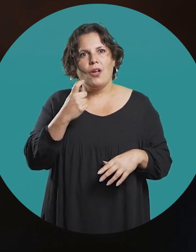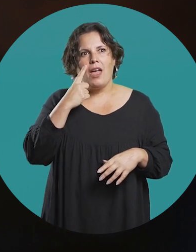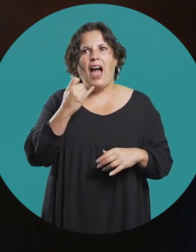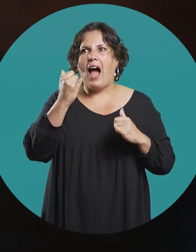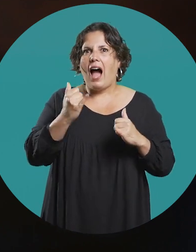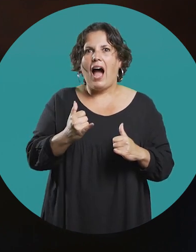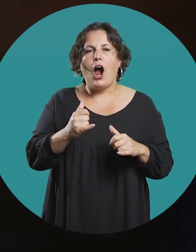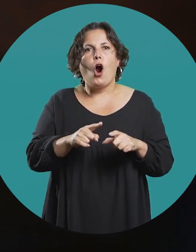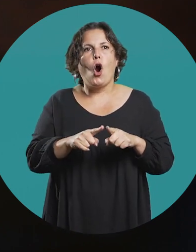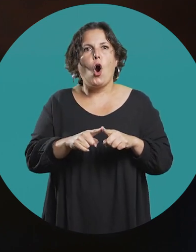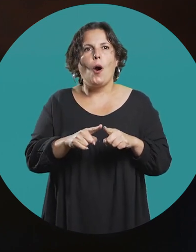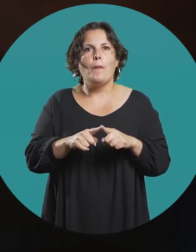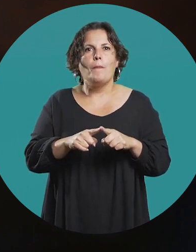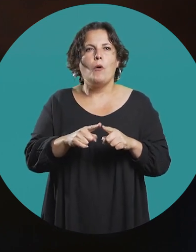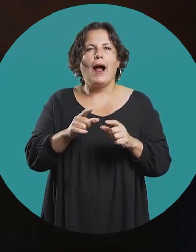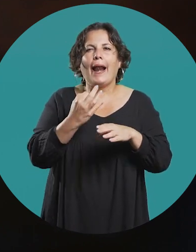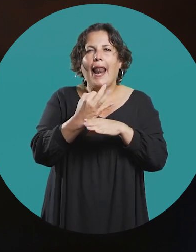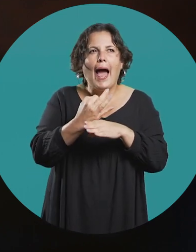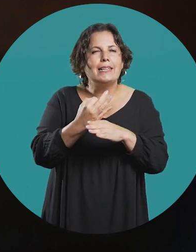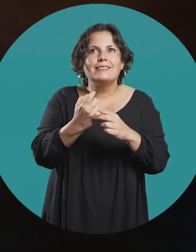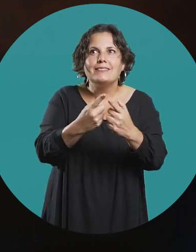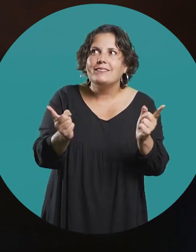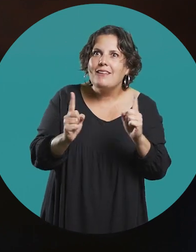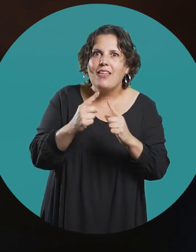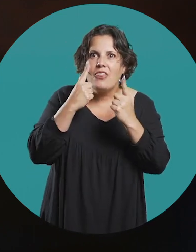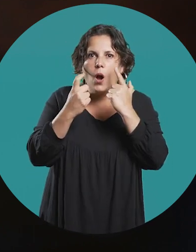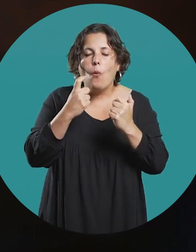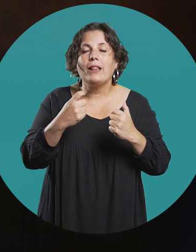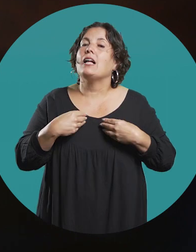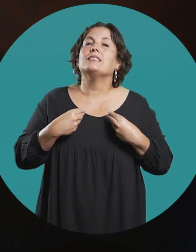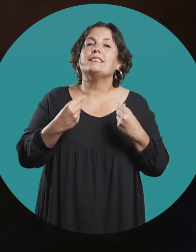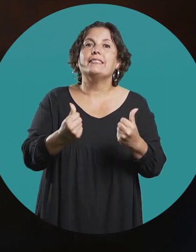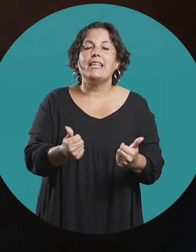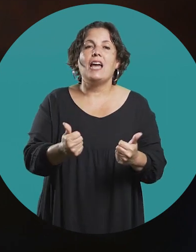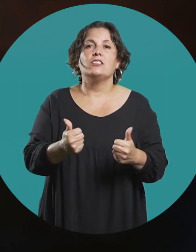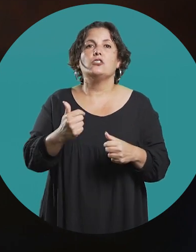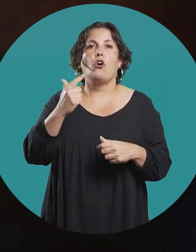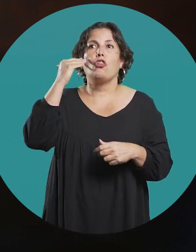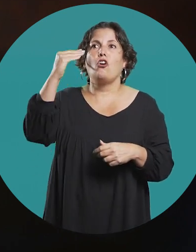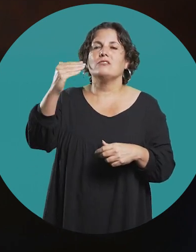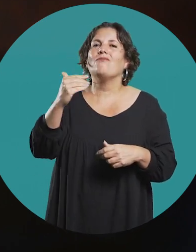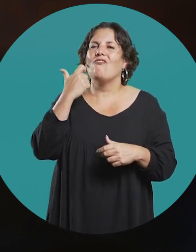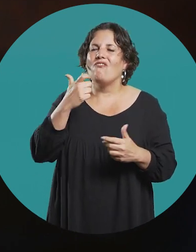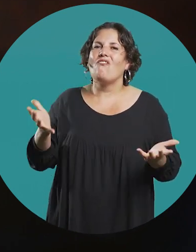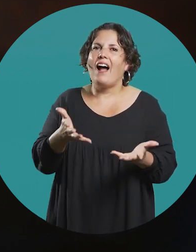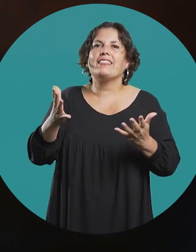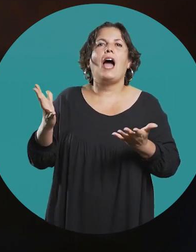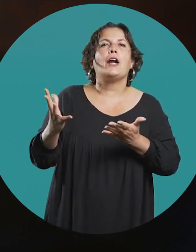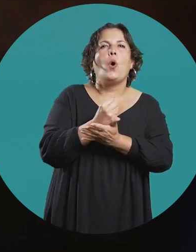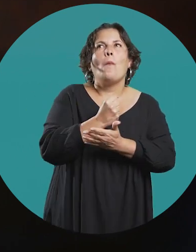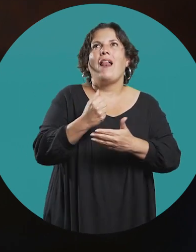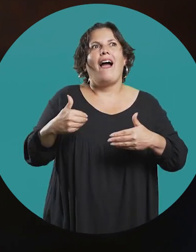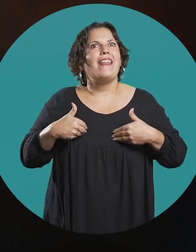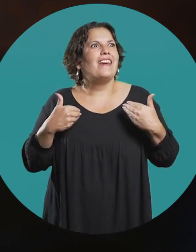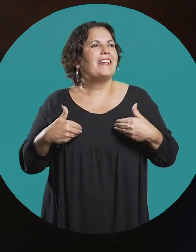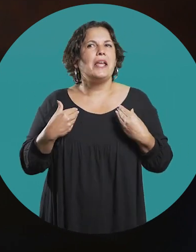¿no? Ahí en las aulas. Y siento que a la docencia nos falta mucho recuperar esa